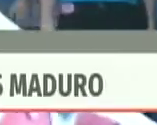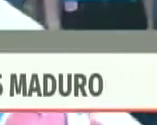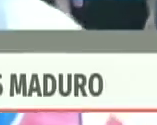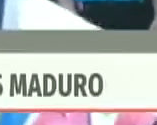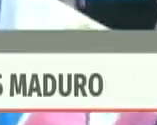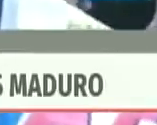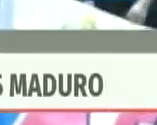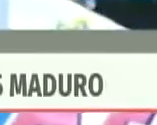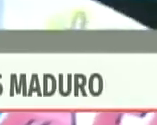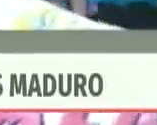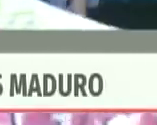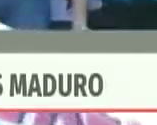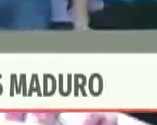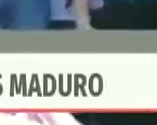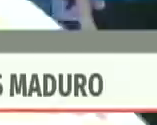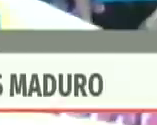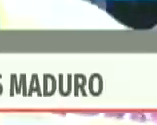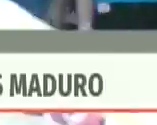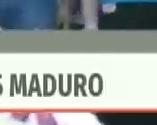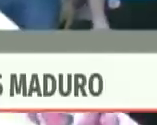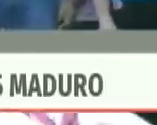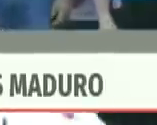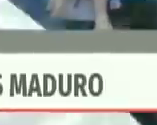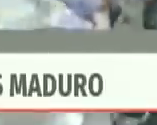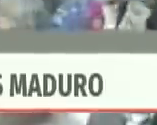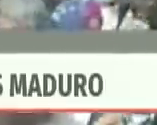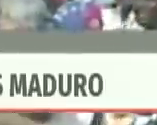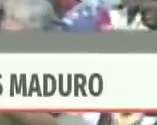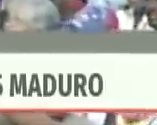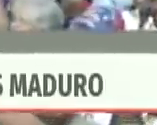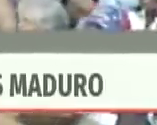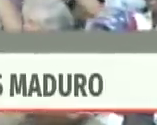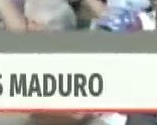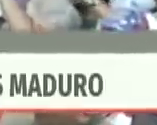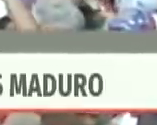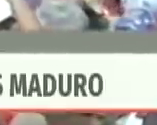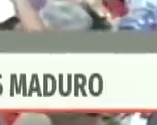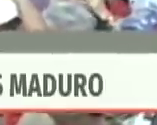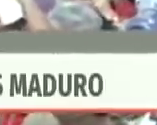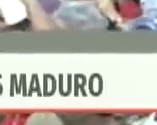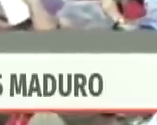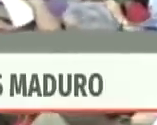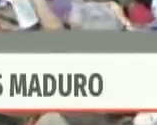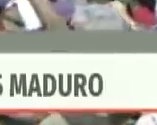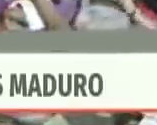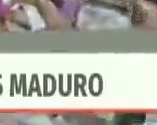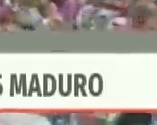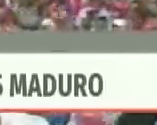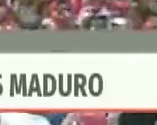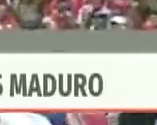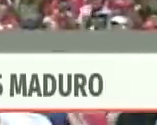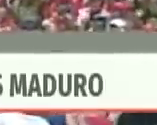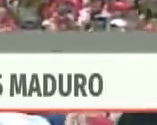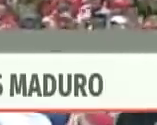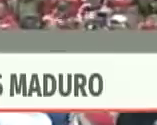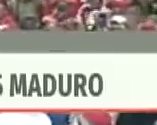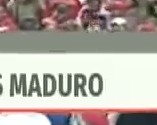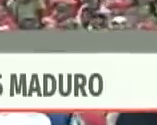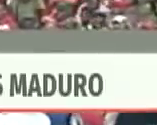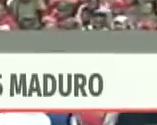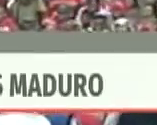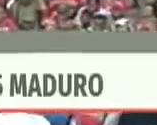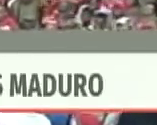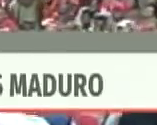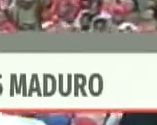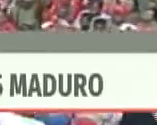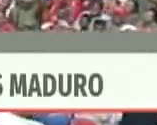viva Zamora! ¡Que viva Maduro! ¡Que viva el Estado Falcón! ¡Que viva la